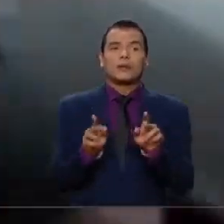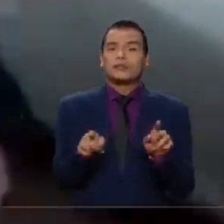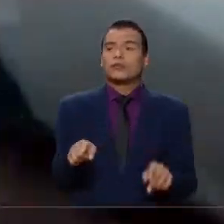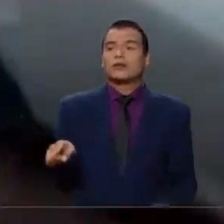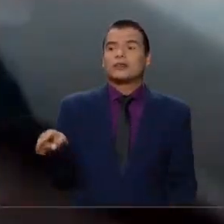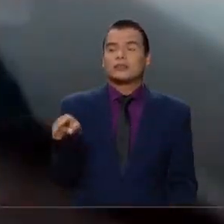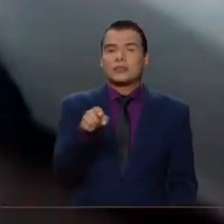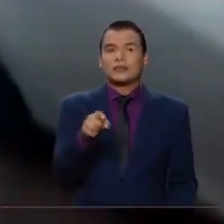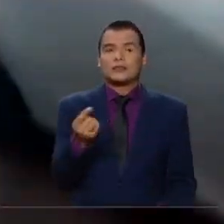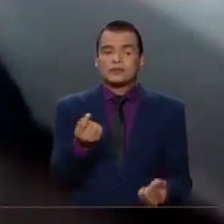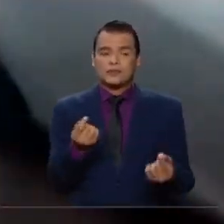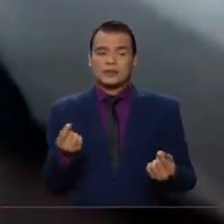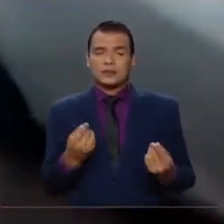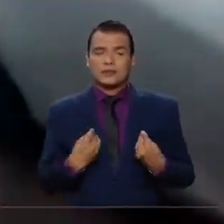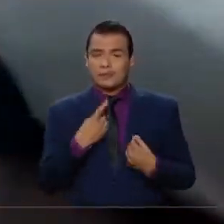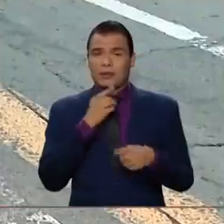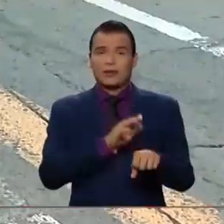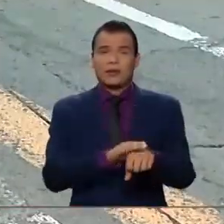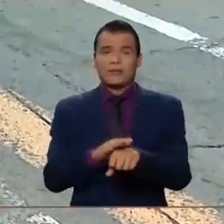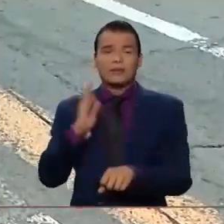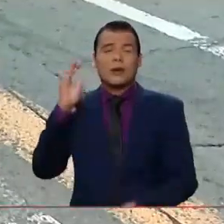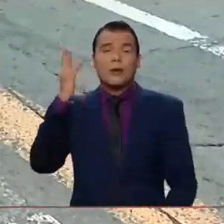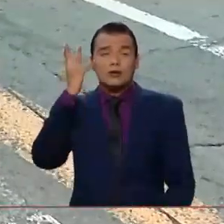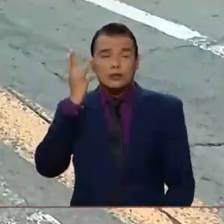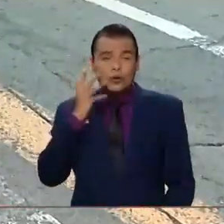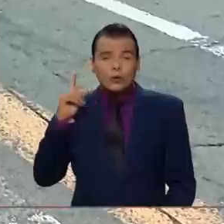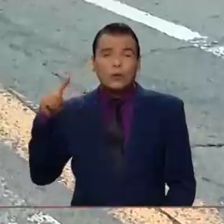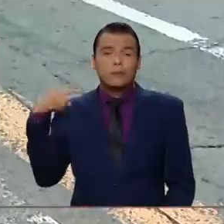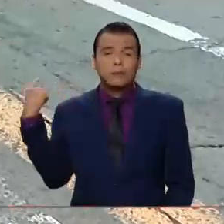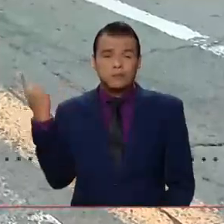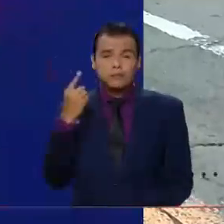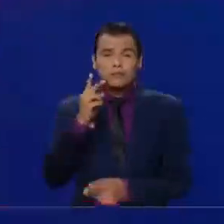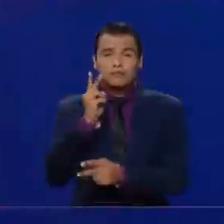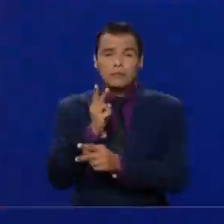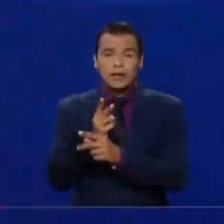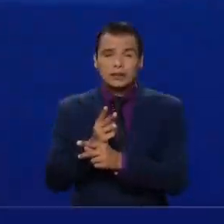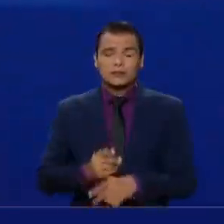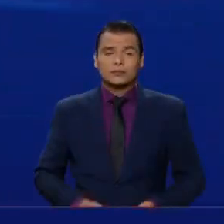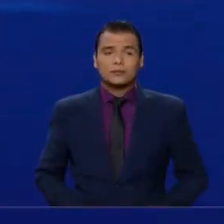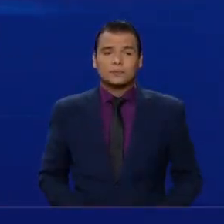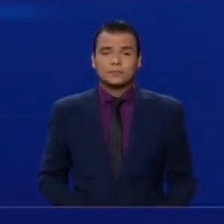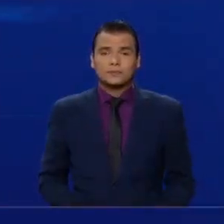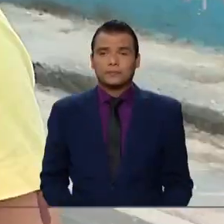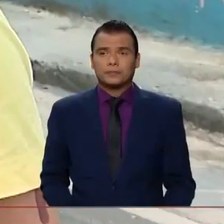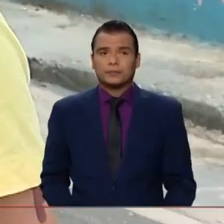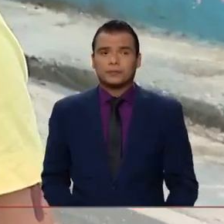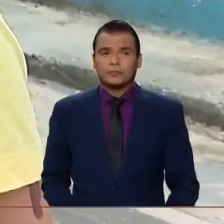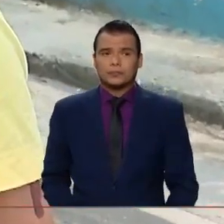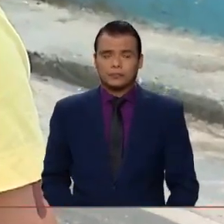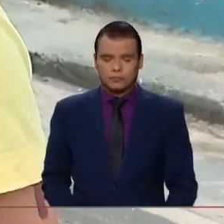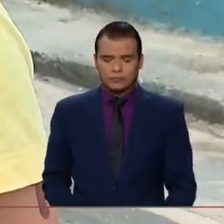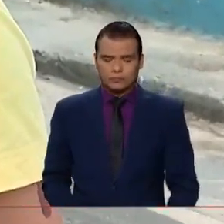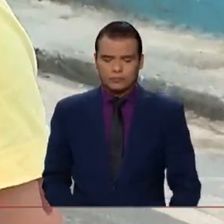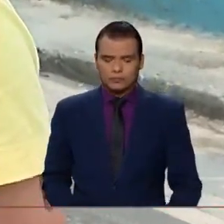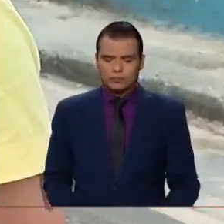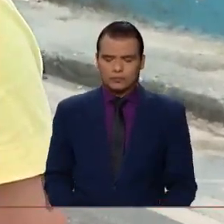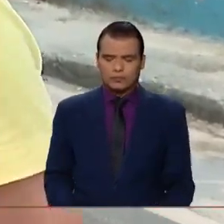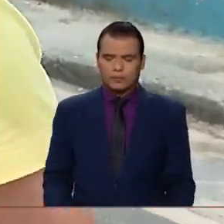que los casos de inseguridad son el pan de cada día. Esto es lo que opinan. Todos los días aquí en la calle